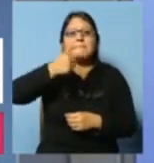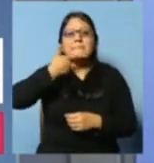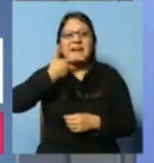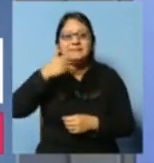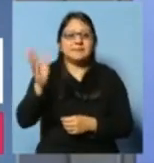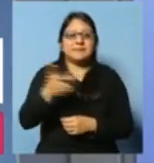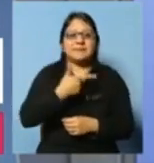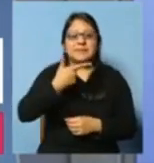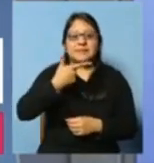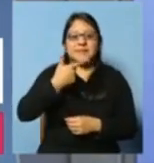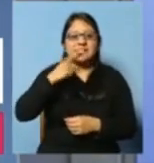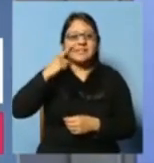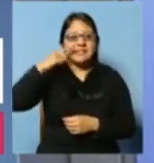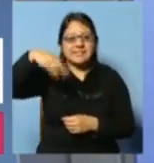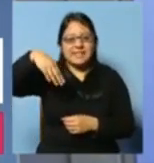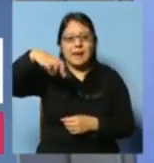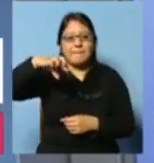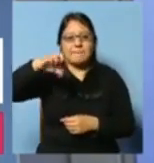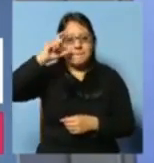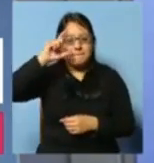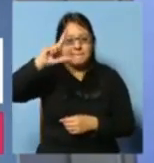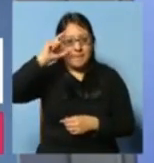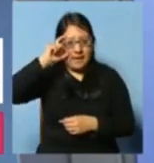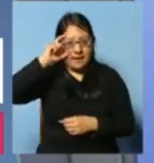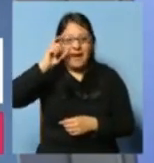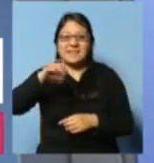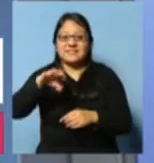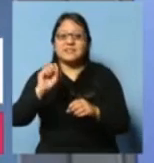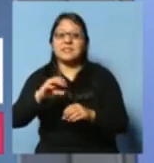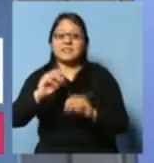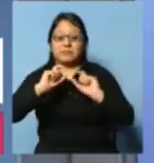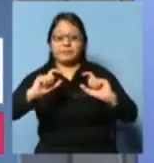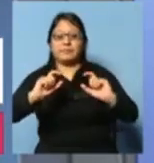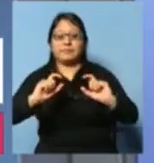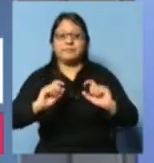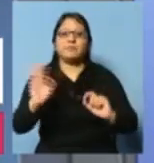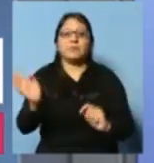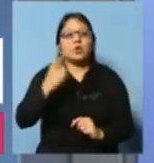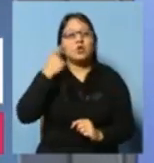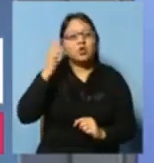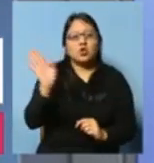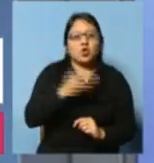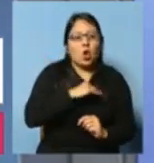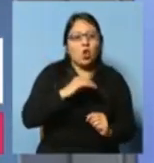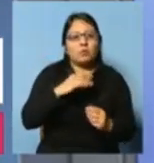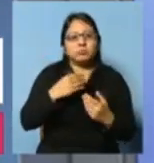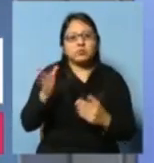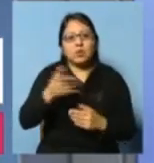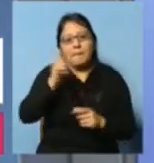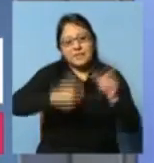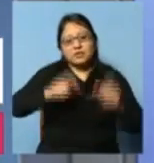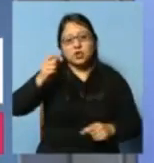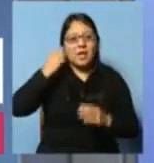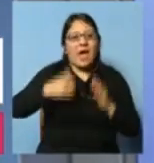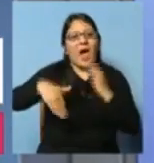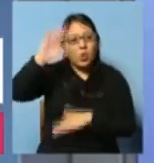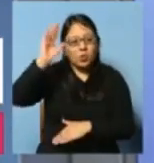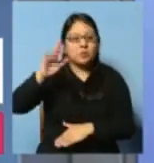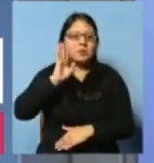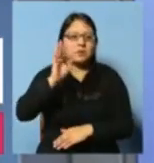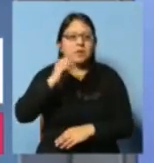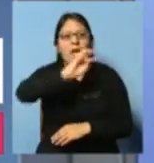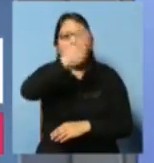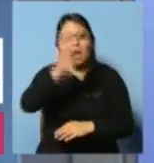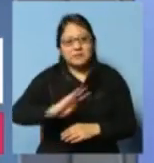que tiene condensado allí en una interfaz es muy sencilla todos los servicios que un adulto mayor puede requerir de la